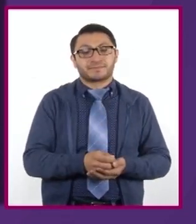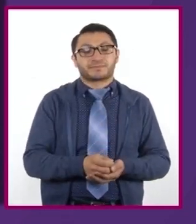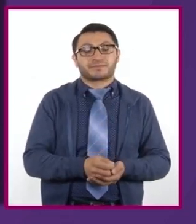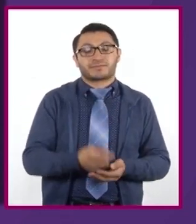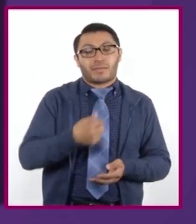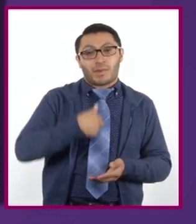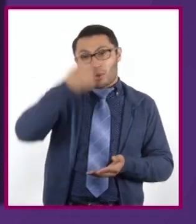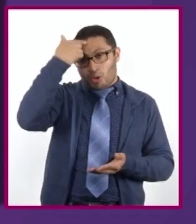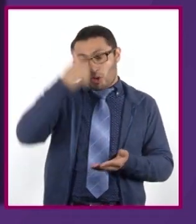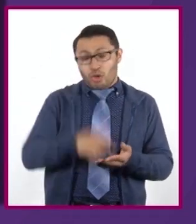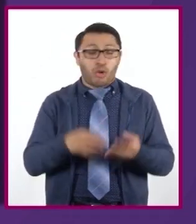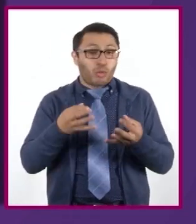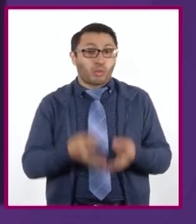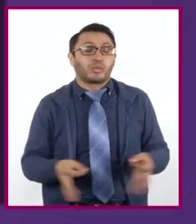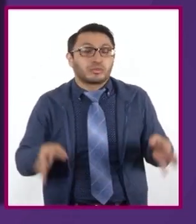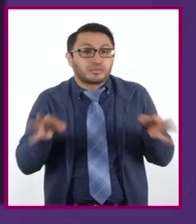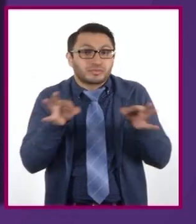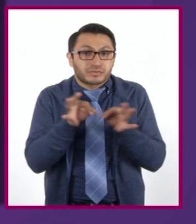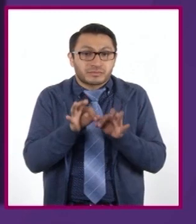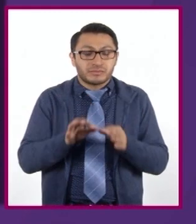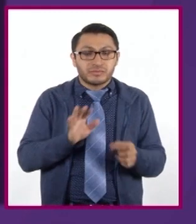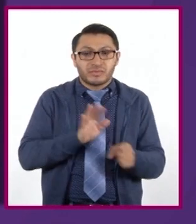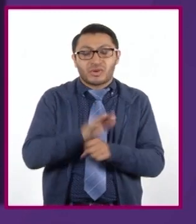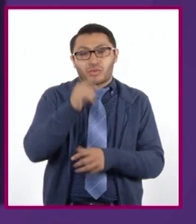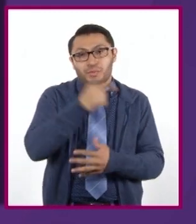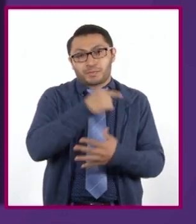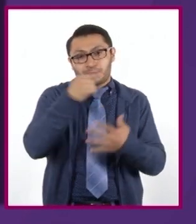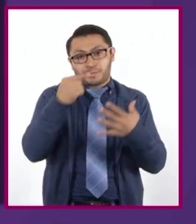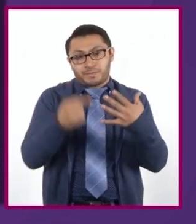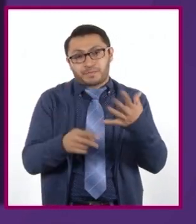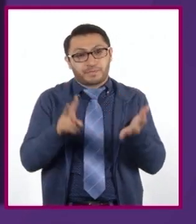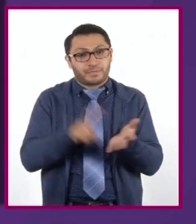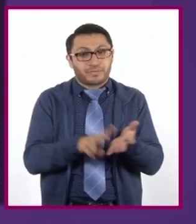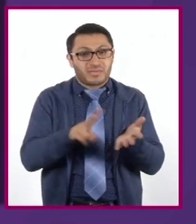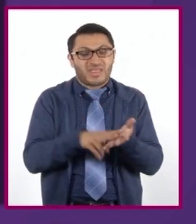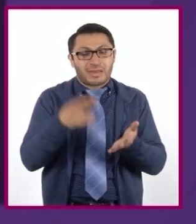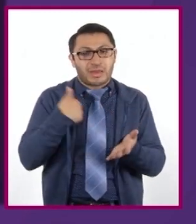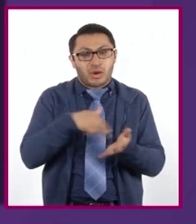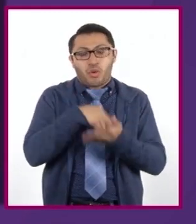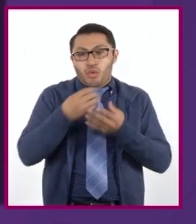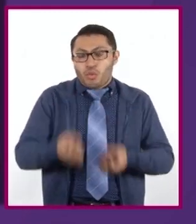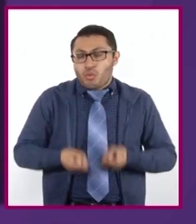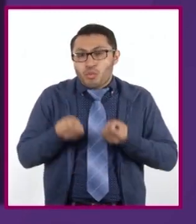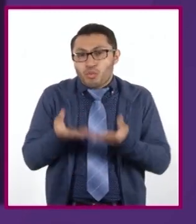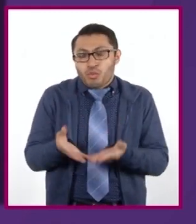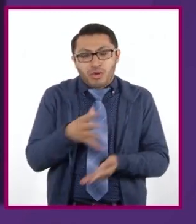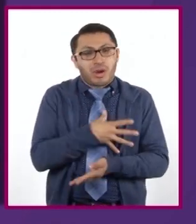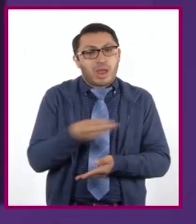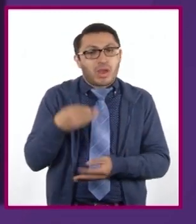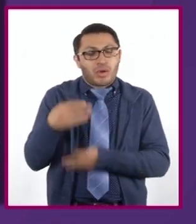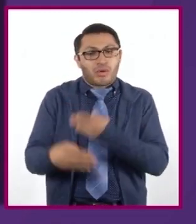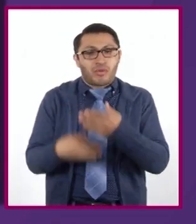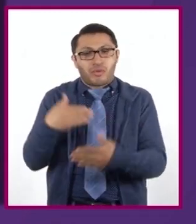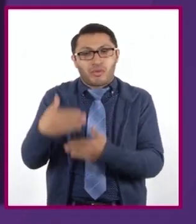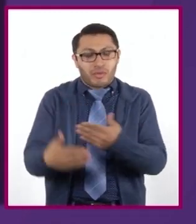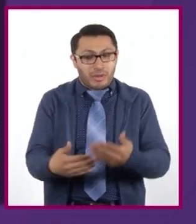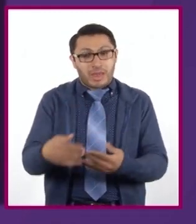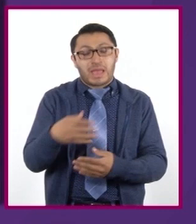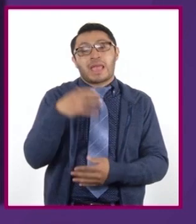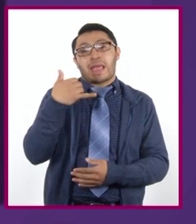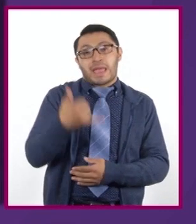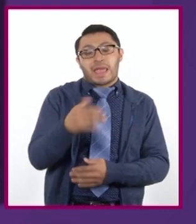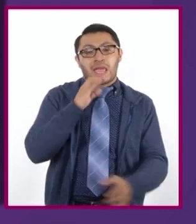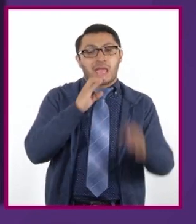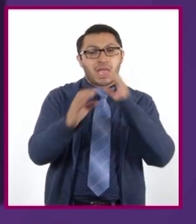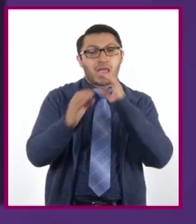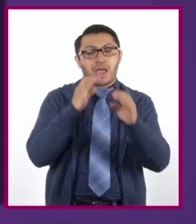lo básico es los principios que les demos a nuestros hijos y la comunicación que tengamos